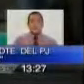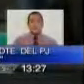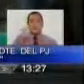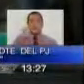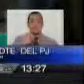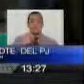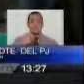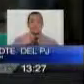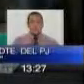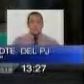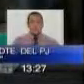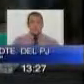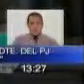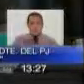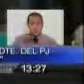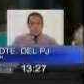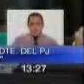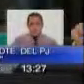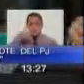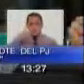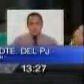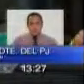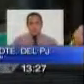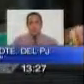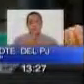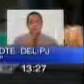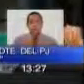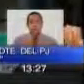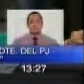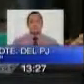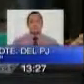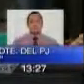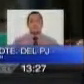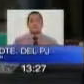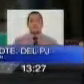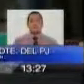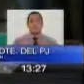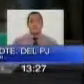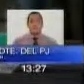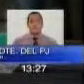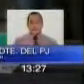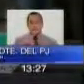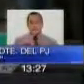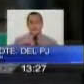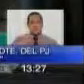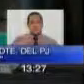Humanos, esos peritajes y esas pruebas obtenidas fueron